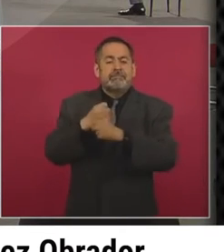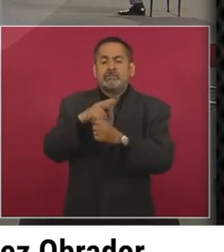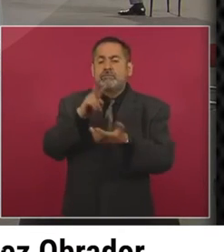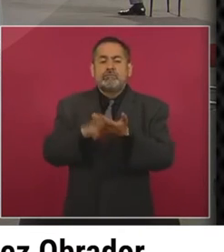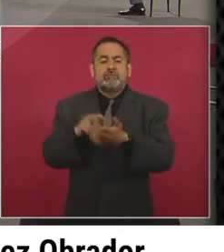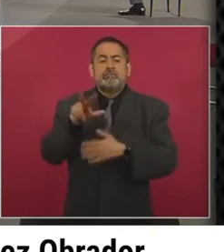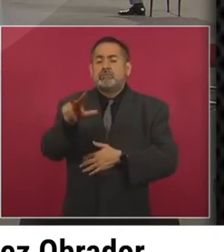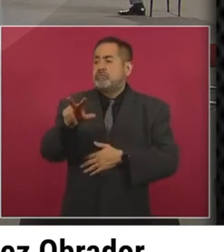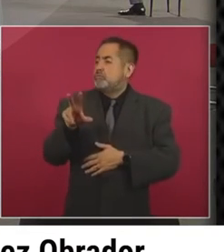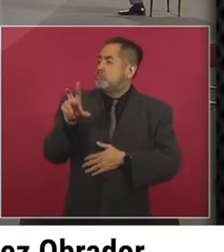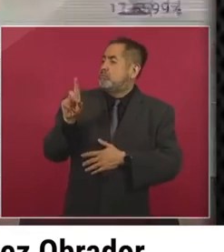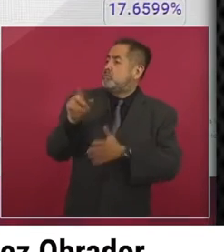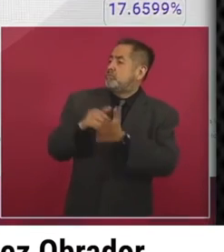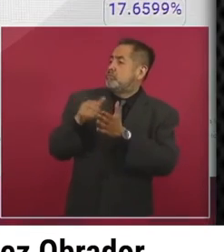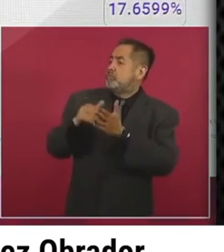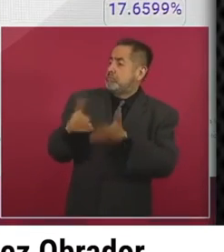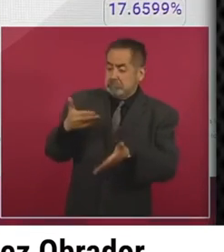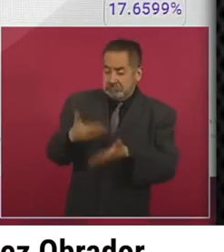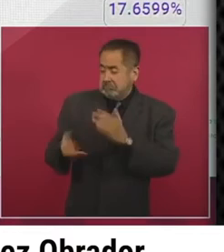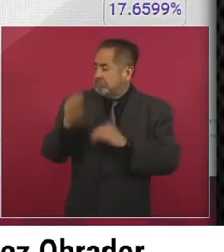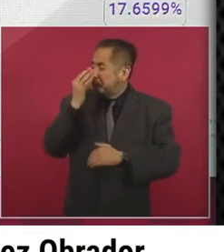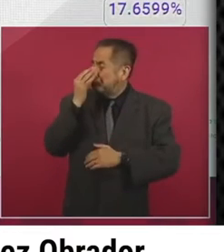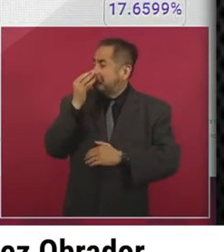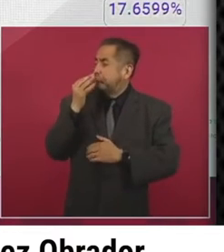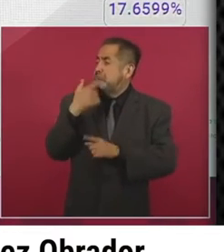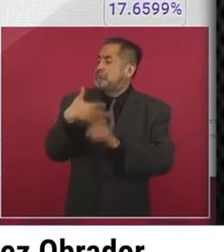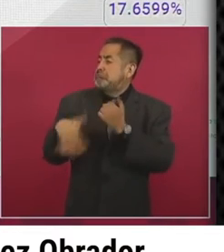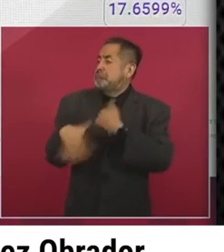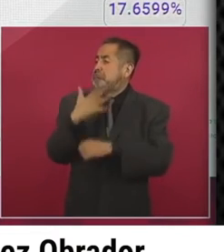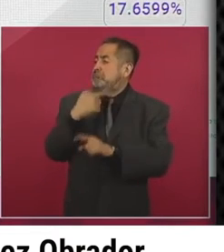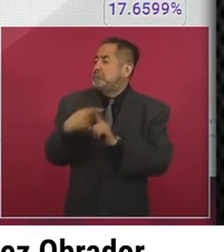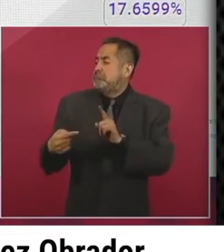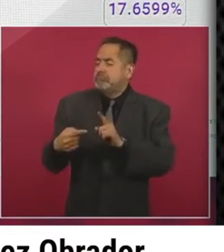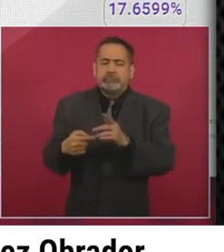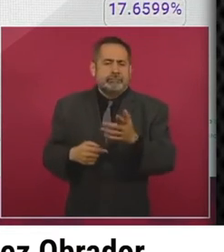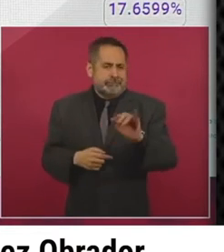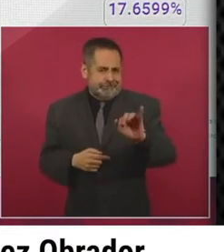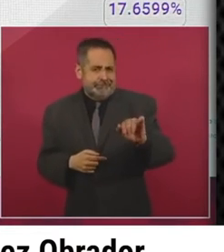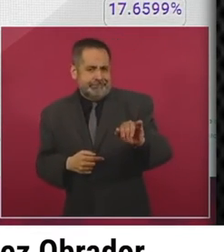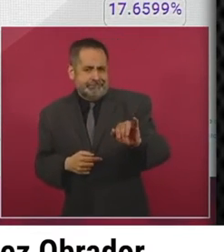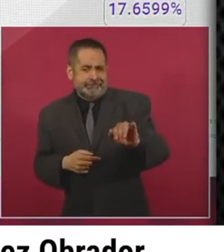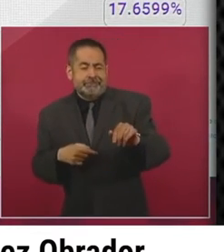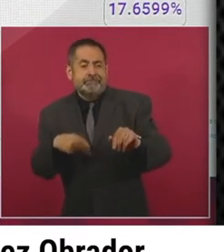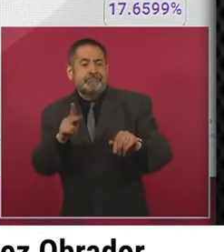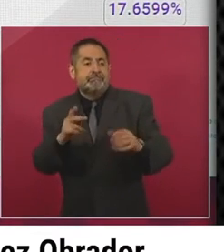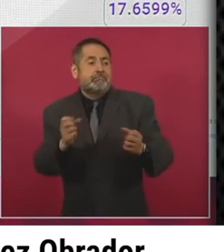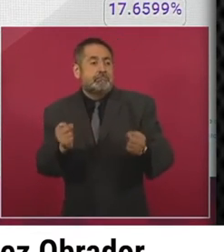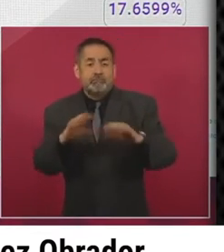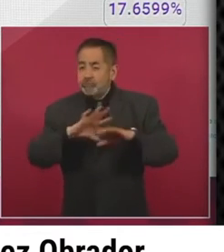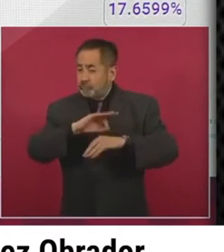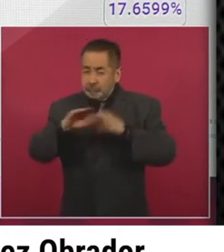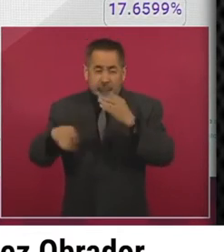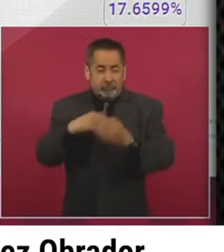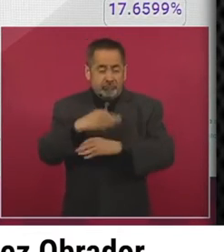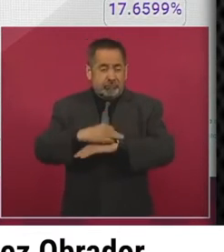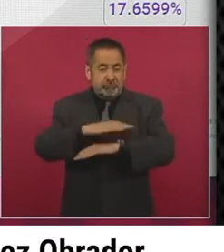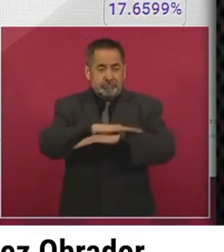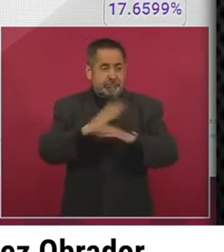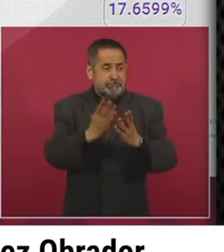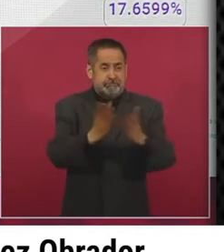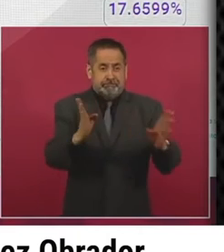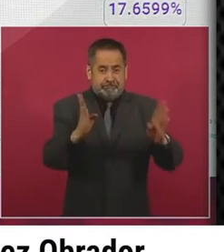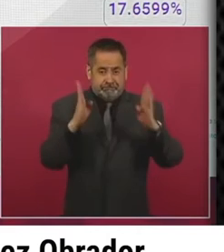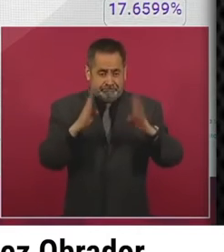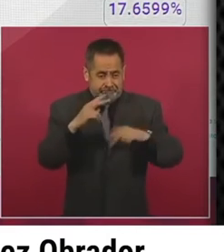en la presentación de resultados de la consulta popular en la conferencia de prensa mañanera el presidente hizo una pausa para destacar la